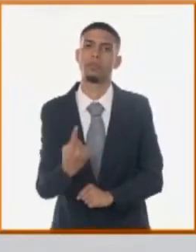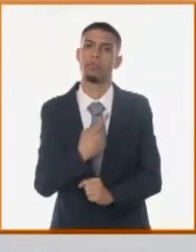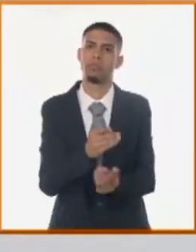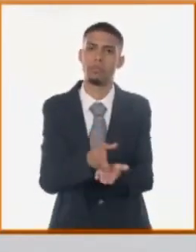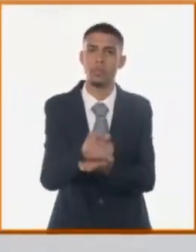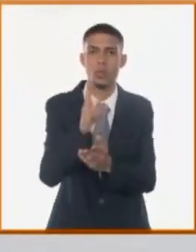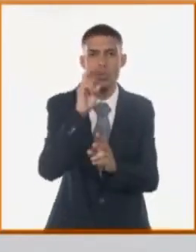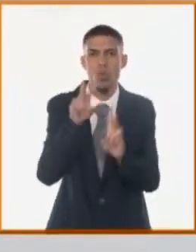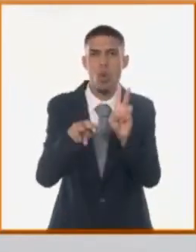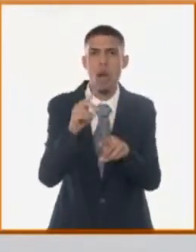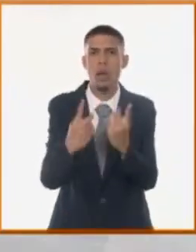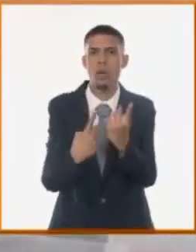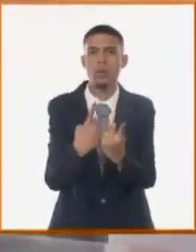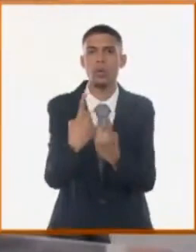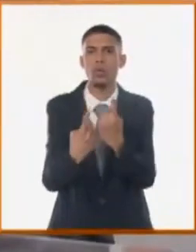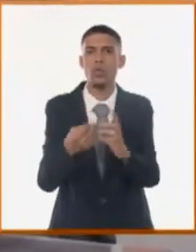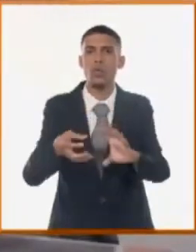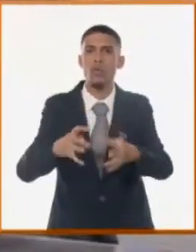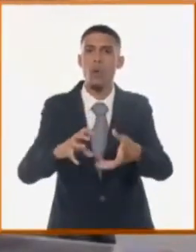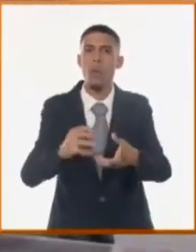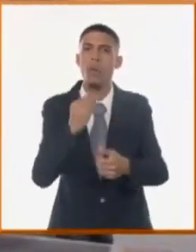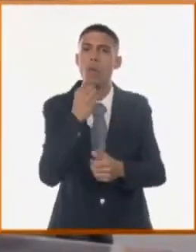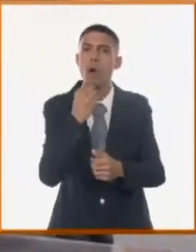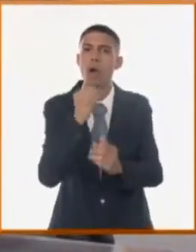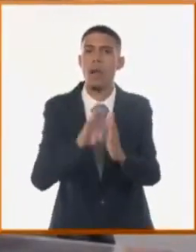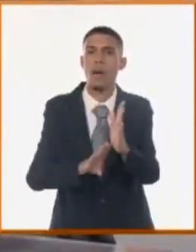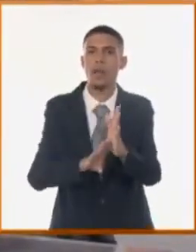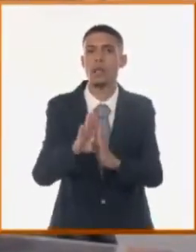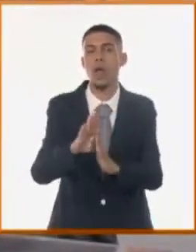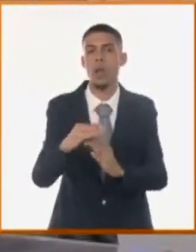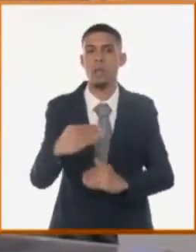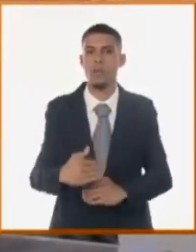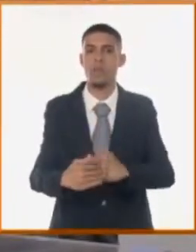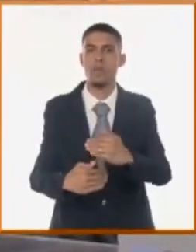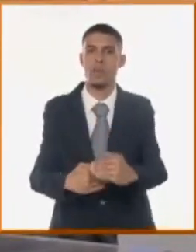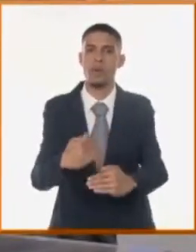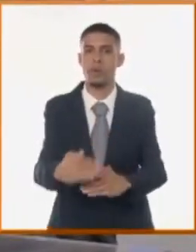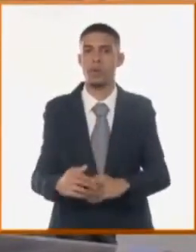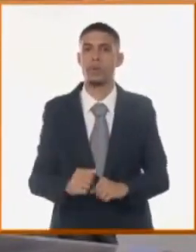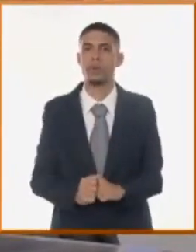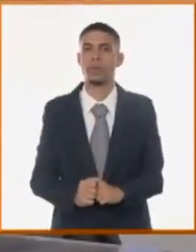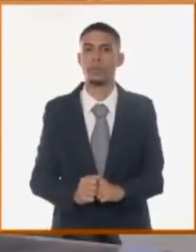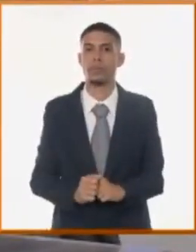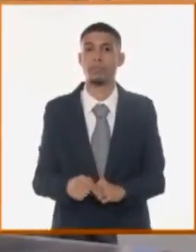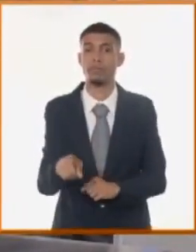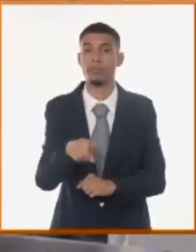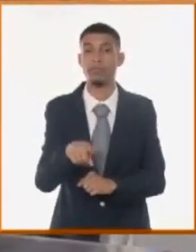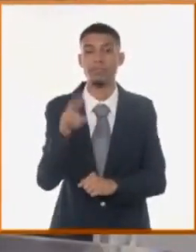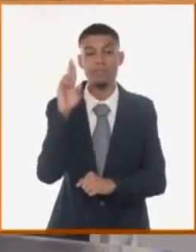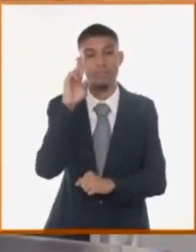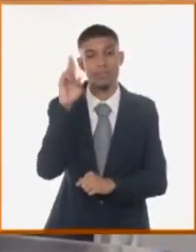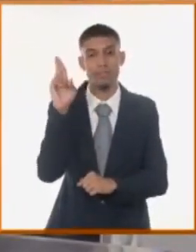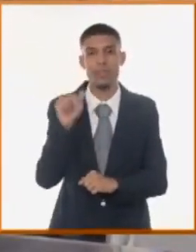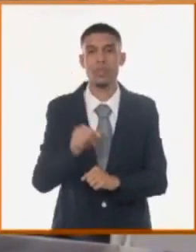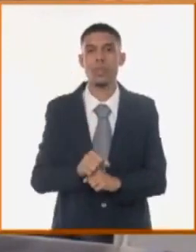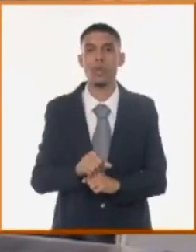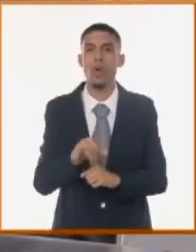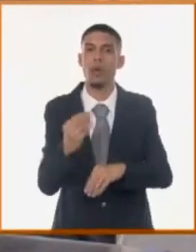alternativas por esas limitaciones para poder avanzar en ese proceso, y por eso se ha oído hablar de la transición parcial.